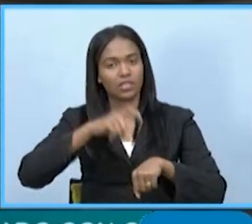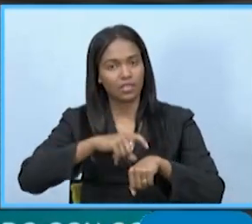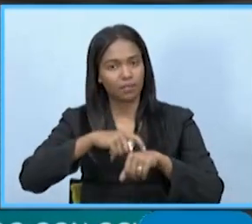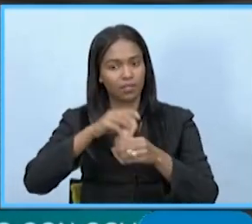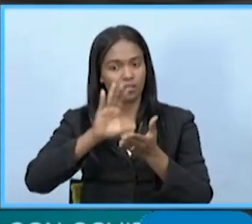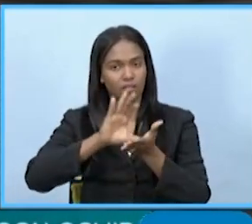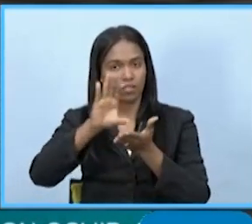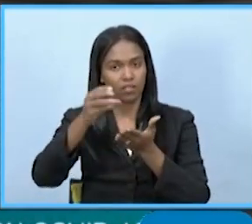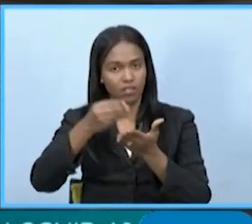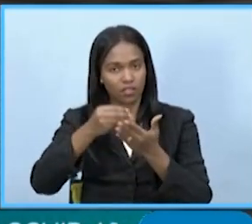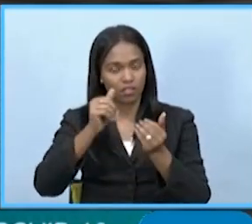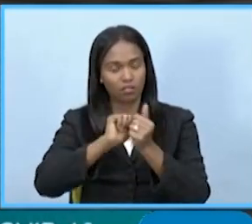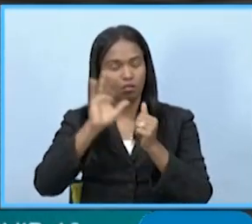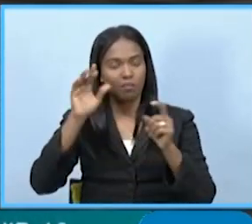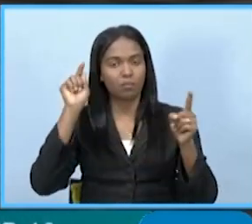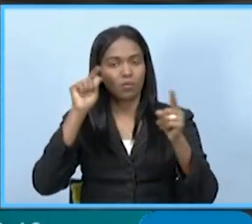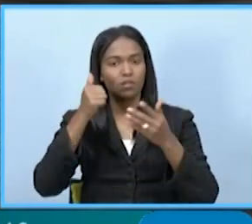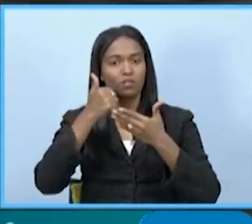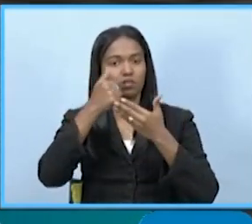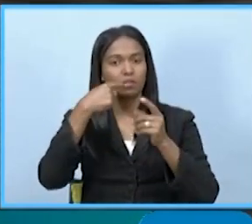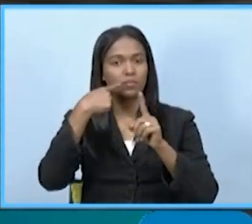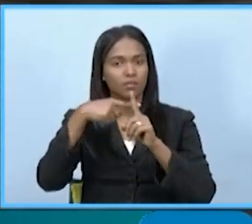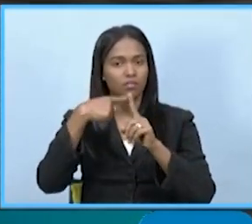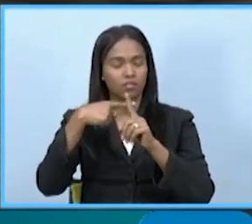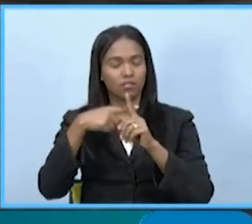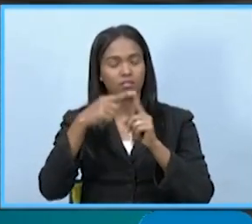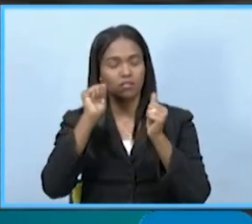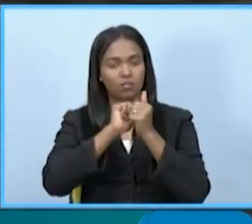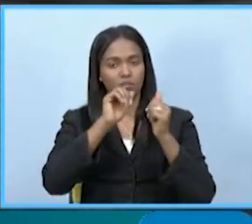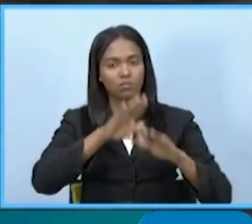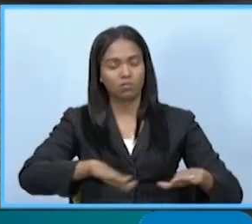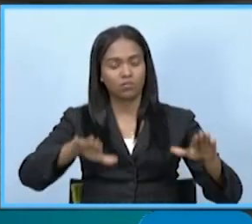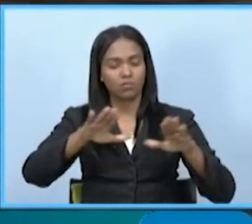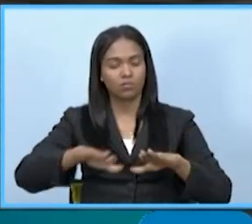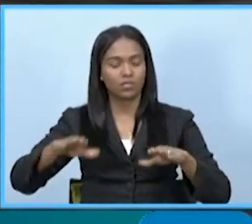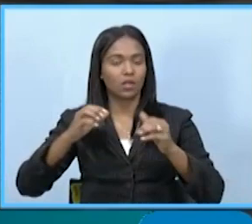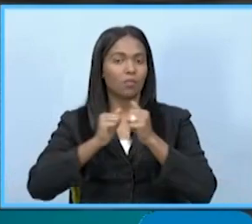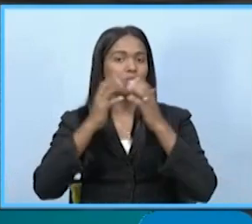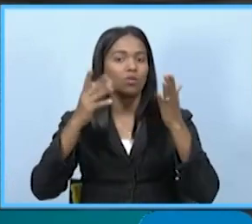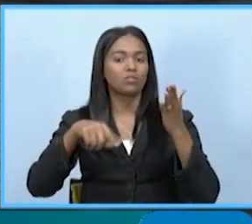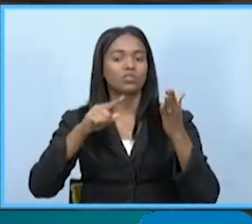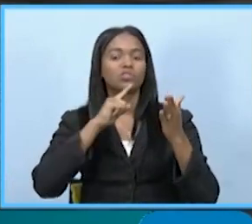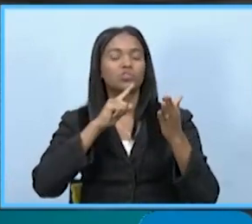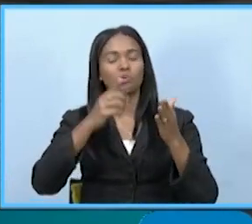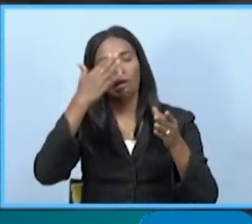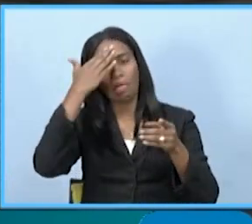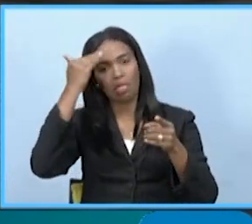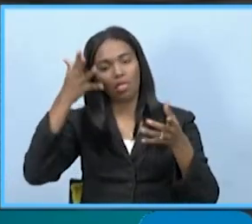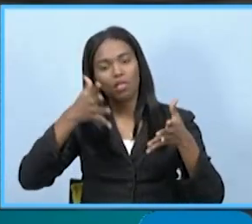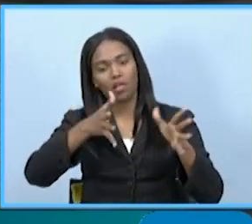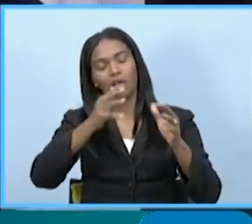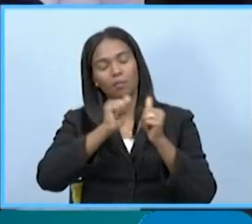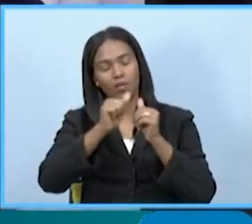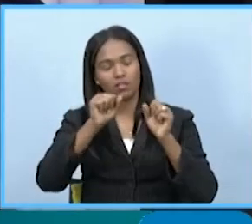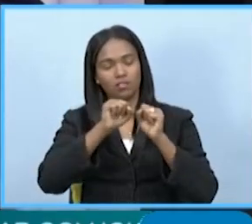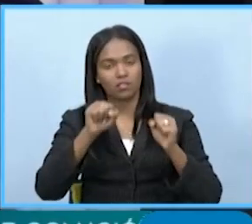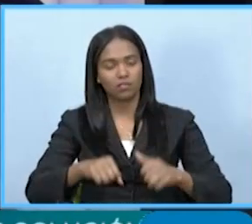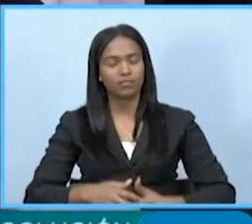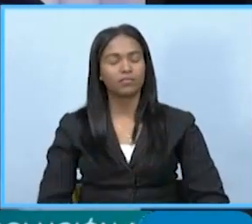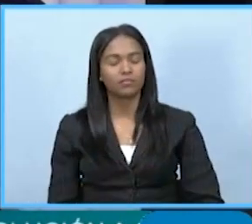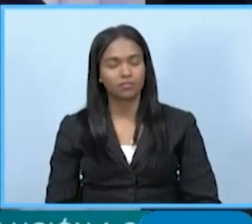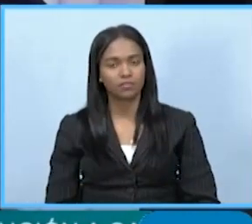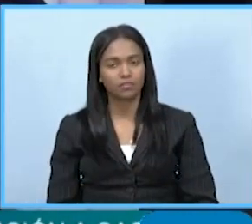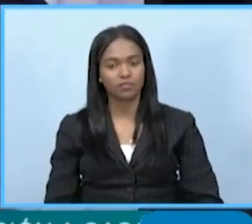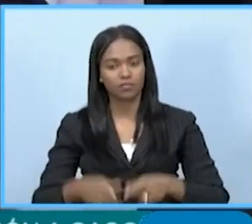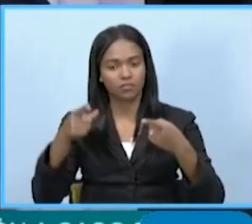recursos, con la finalidad de impactar positivamente a las zonas que muchas veces son olvidadas por el propio sistema.